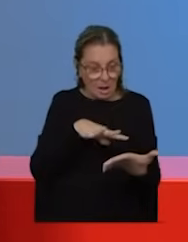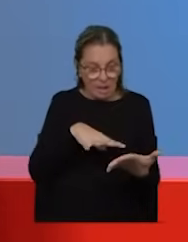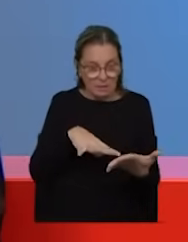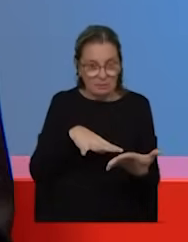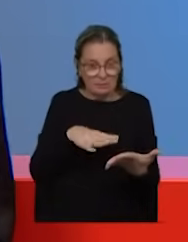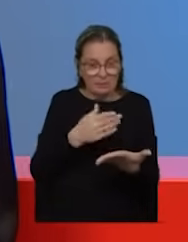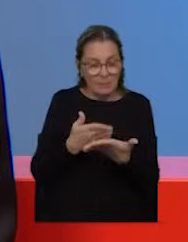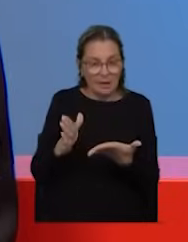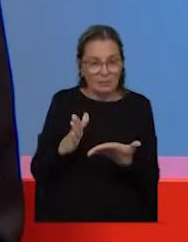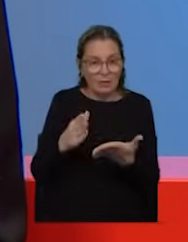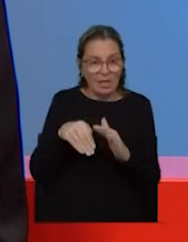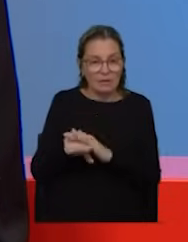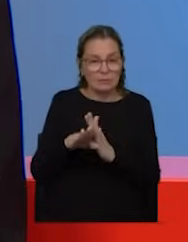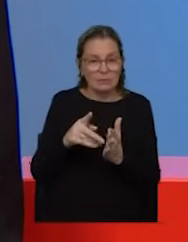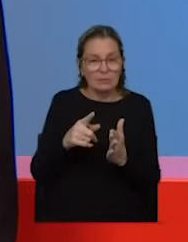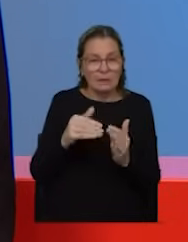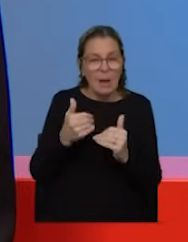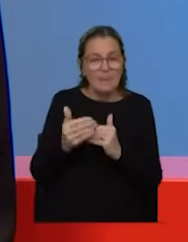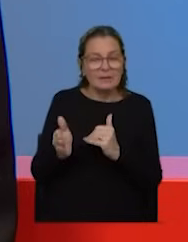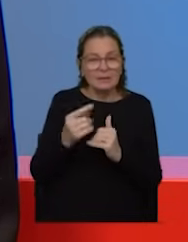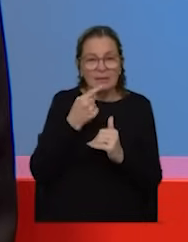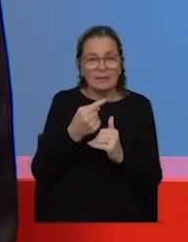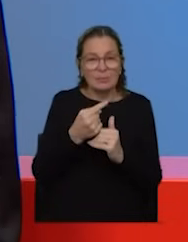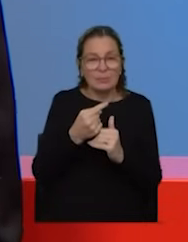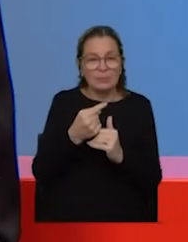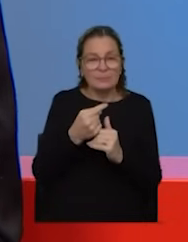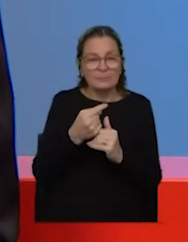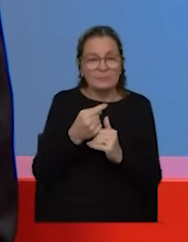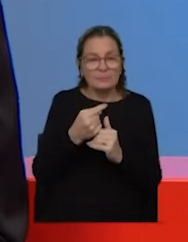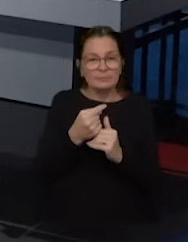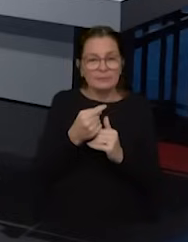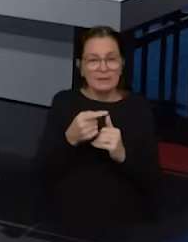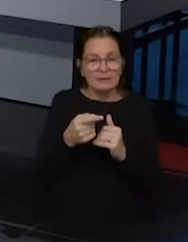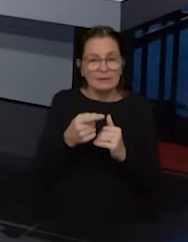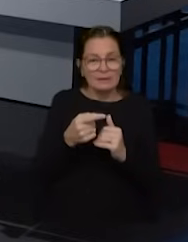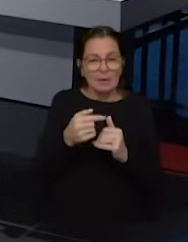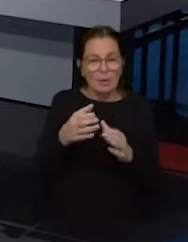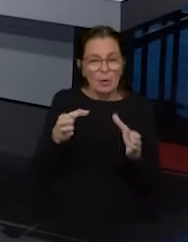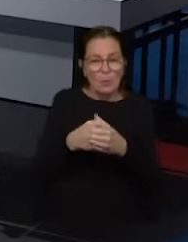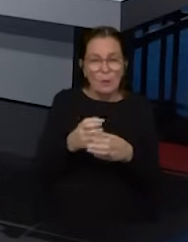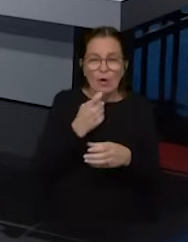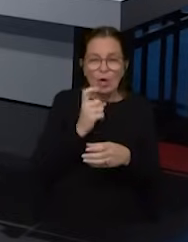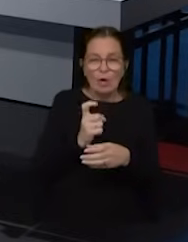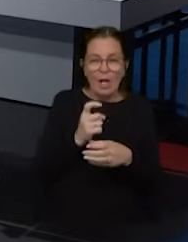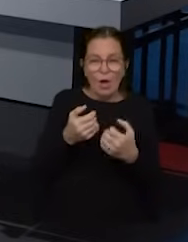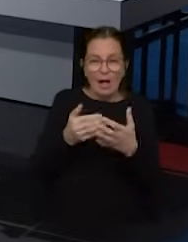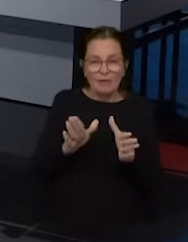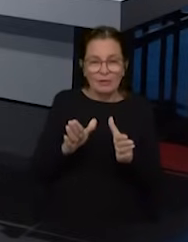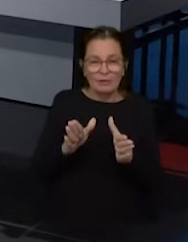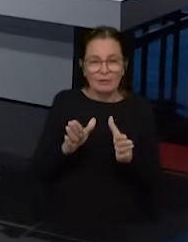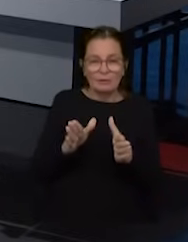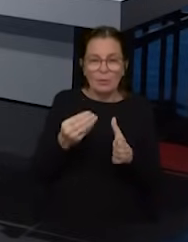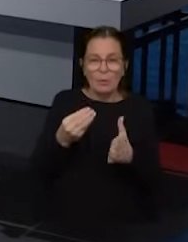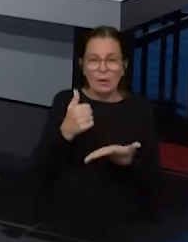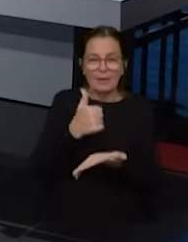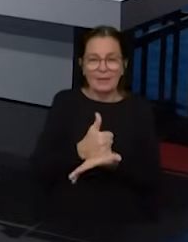separarnos un poco del contenido y por otro lado este en este tironeo entre el partido Colorado y Cabildo abierto cómo queda